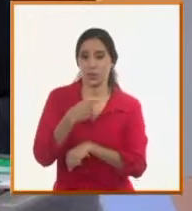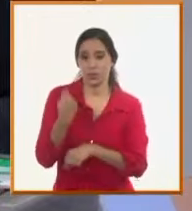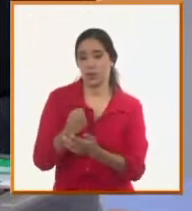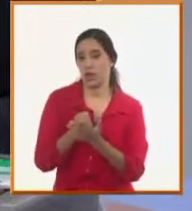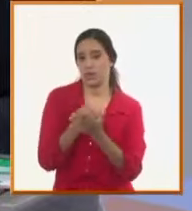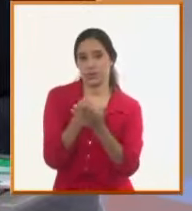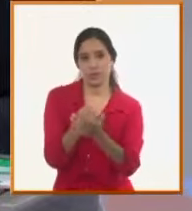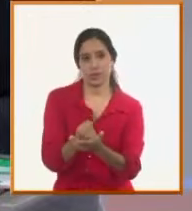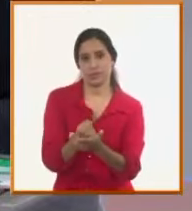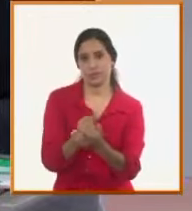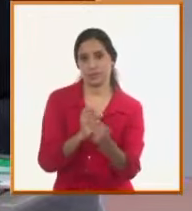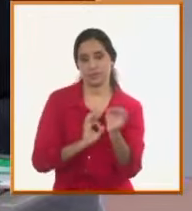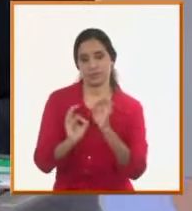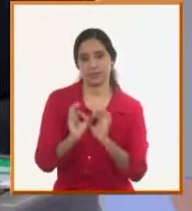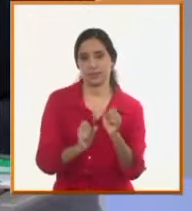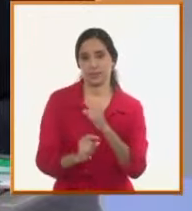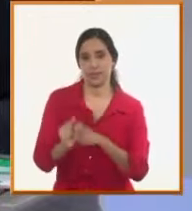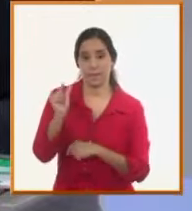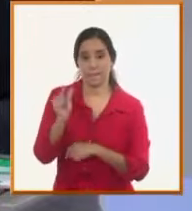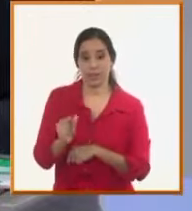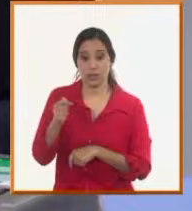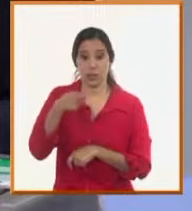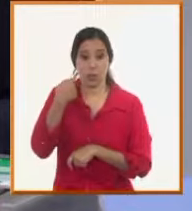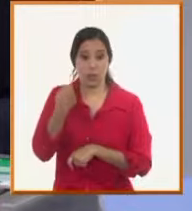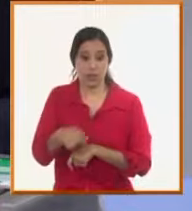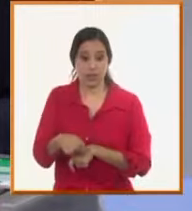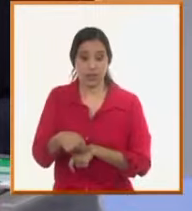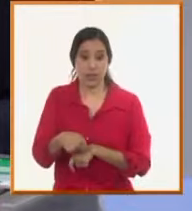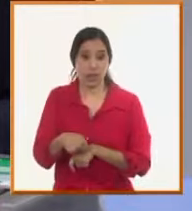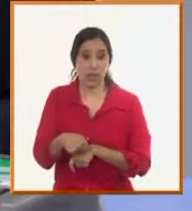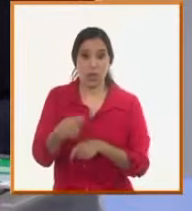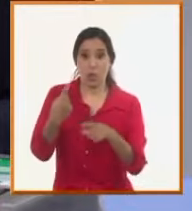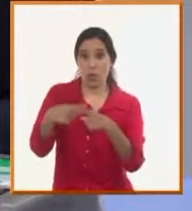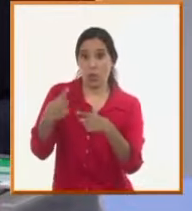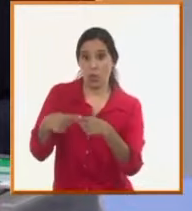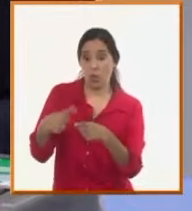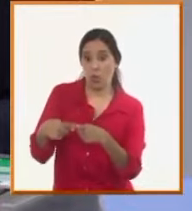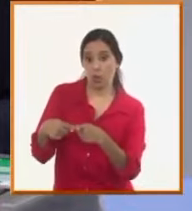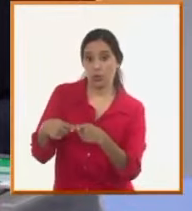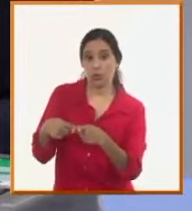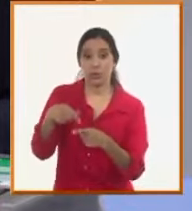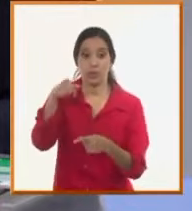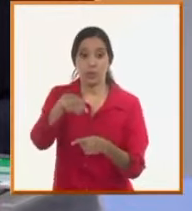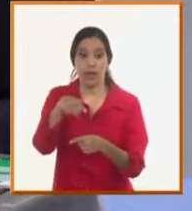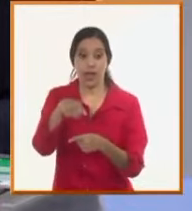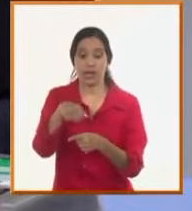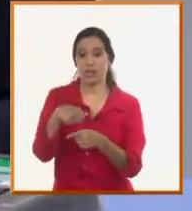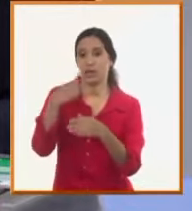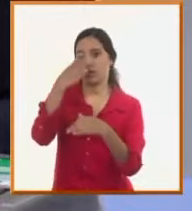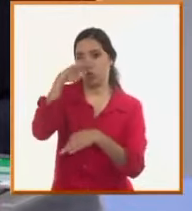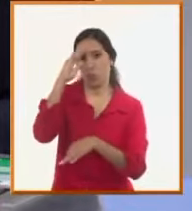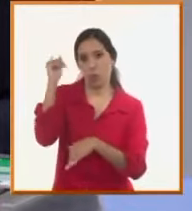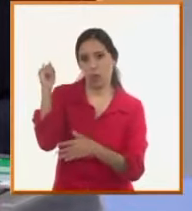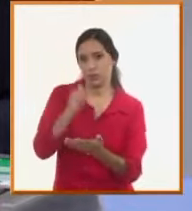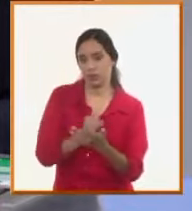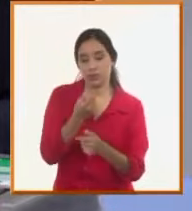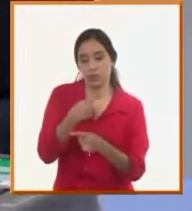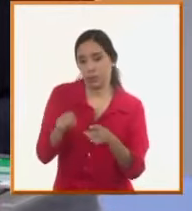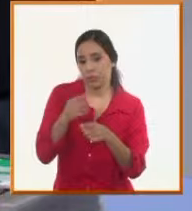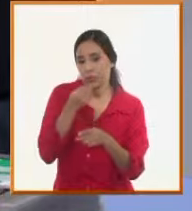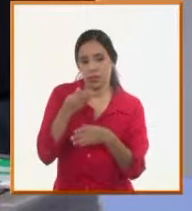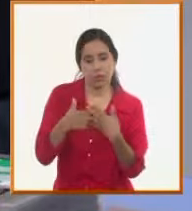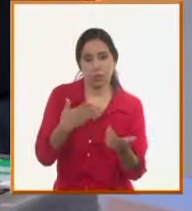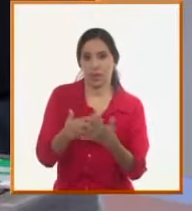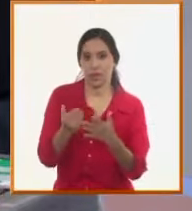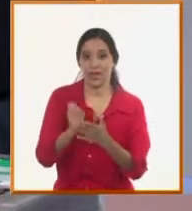asegurados, sean personas naturales, sean personas jurídicas, radicadas en el territorio nacional, y que la economía familiar y la